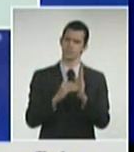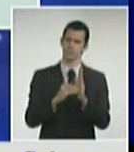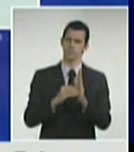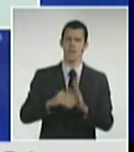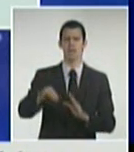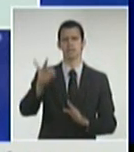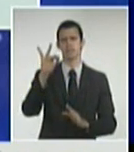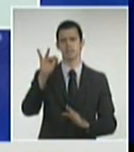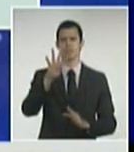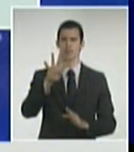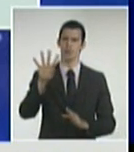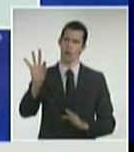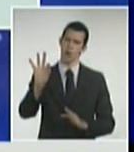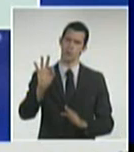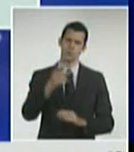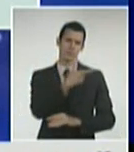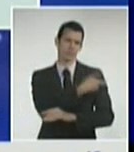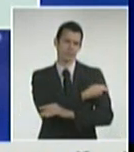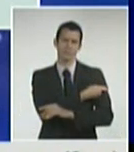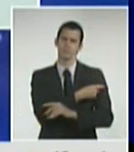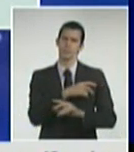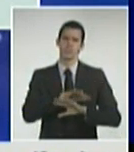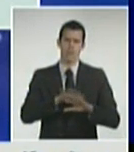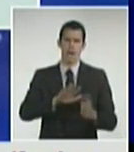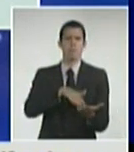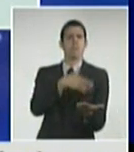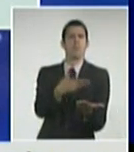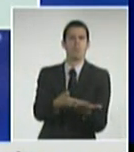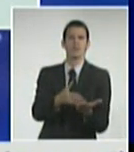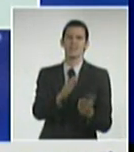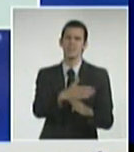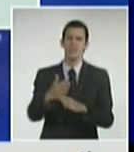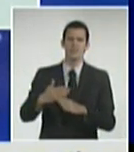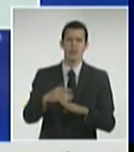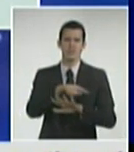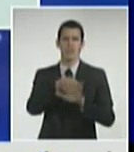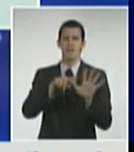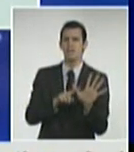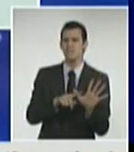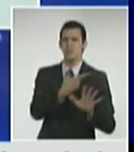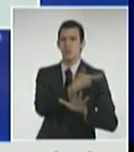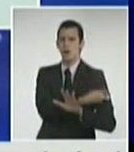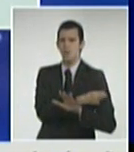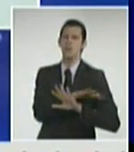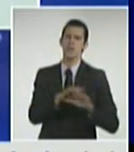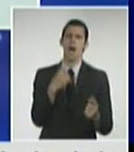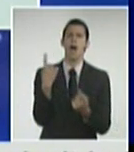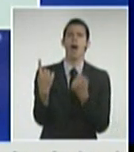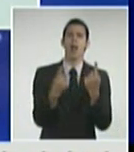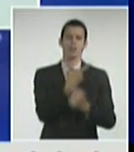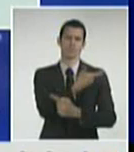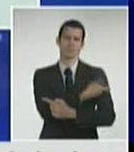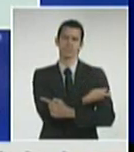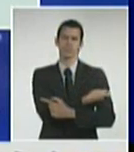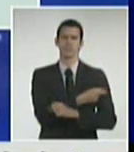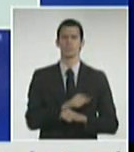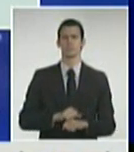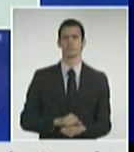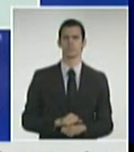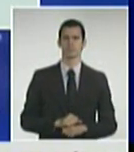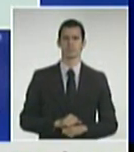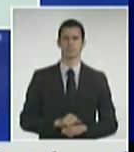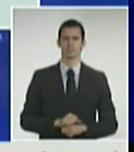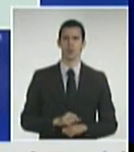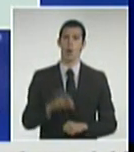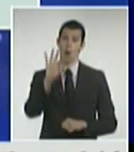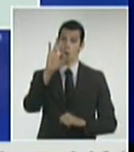8.146.748 dosis de nuestros candidatos vacunales, con el esfuerzo y la inteligencia